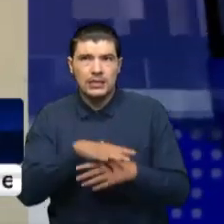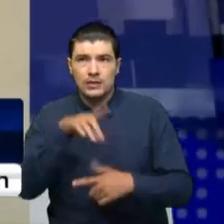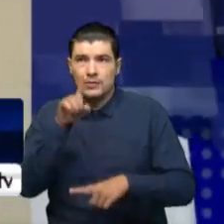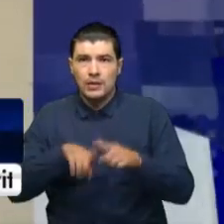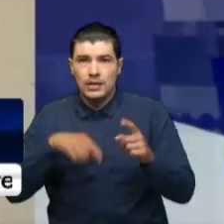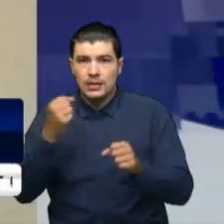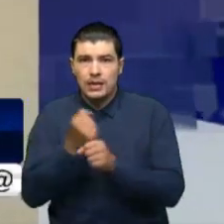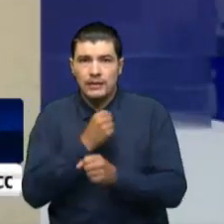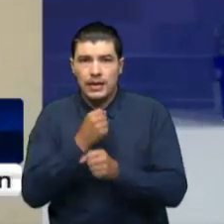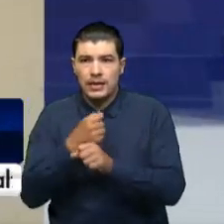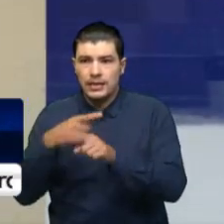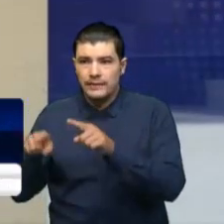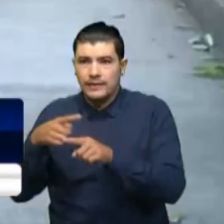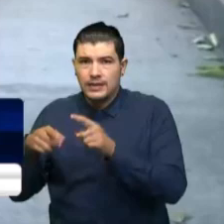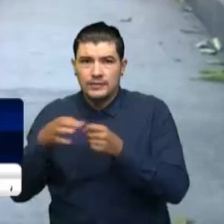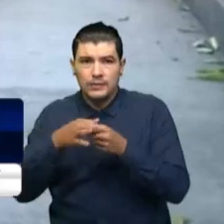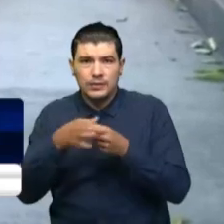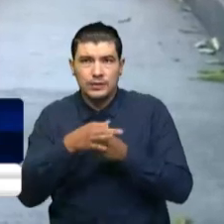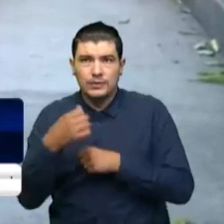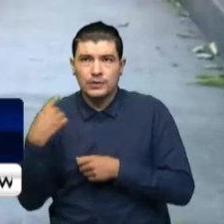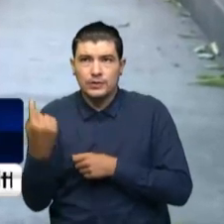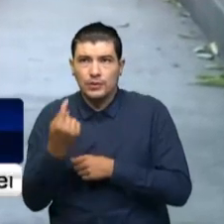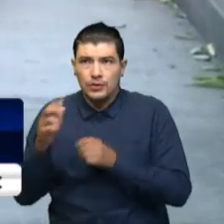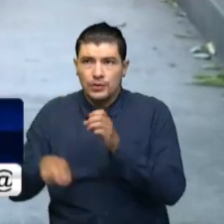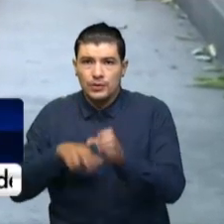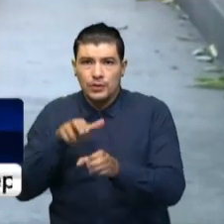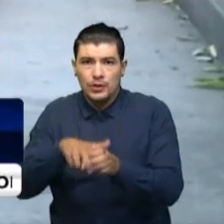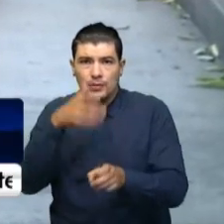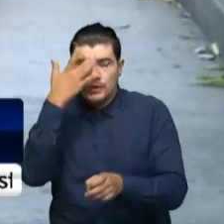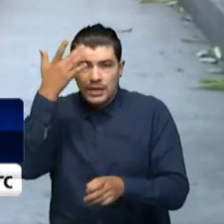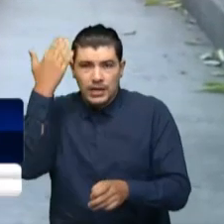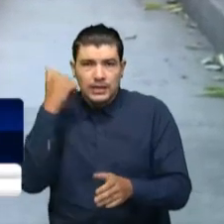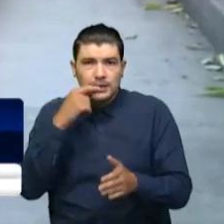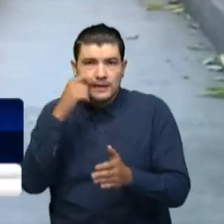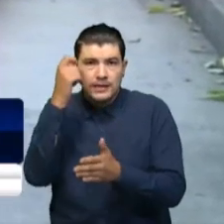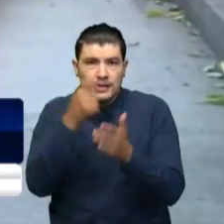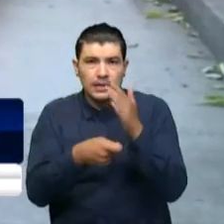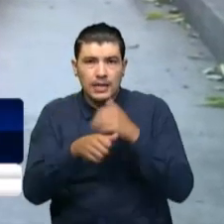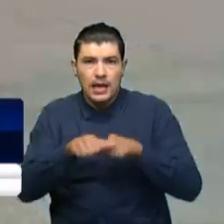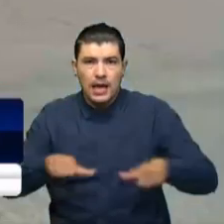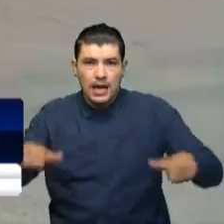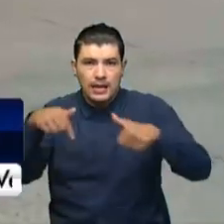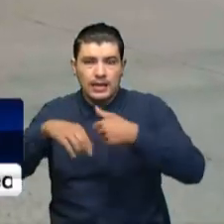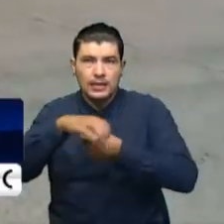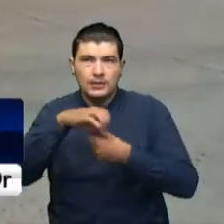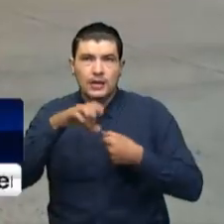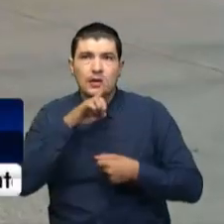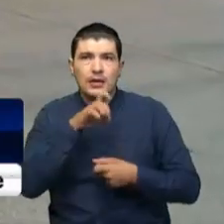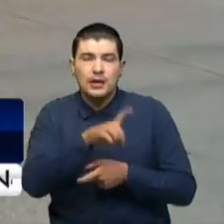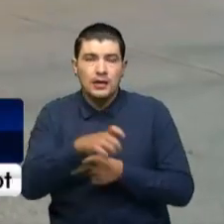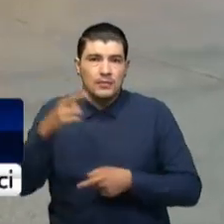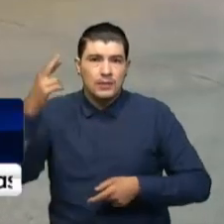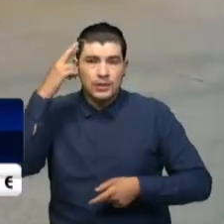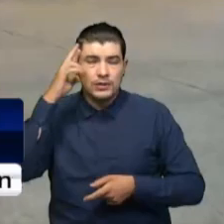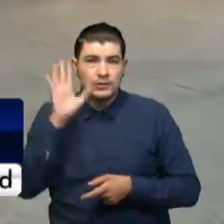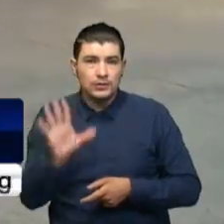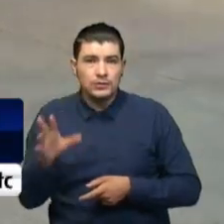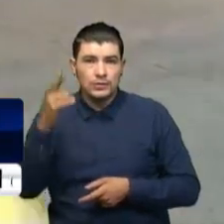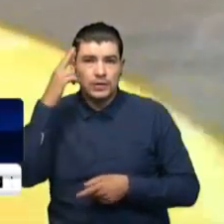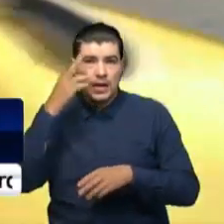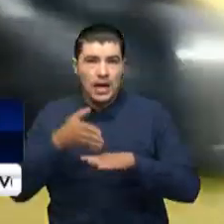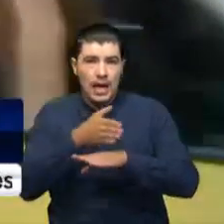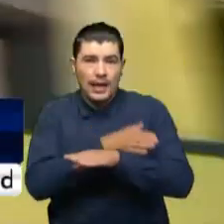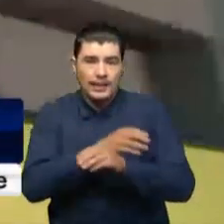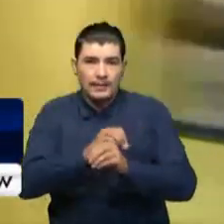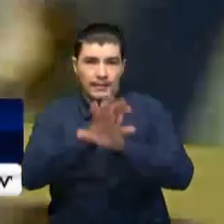en municipios diferentes a donde están registrados debido a las sanciones que impone el área metropolitana de Bucaramanga. Por esta razón, esta mañana se